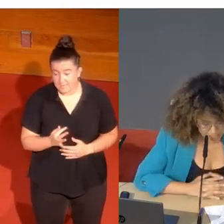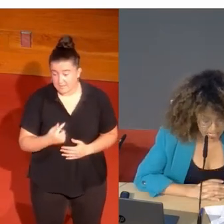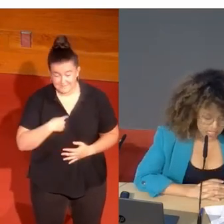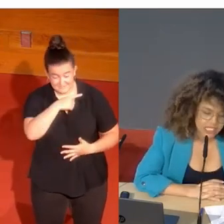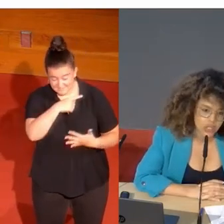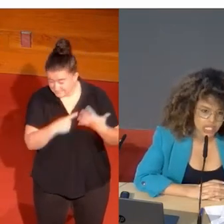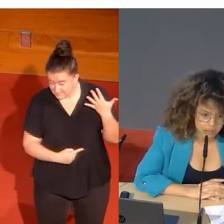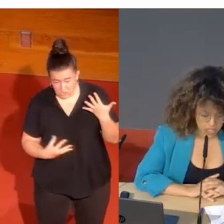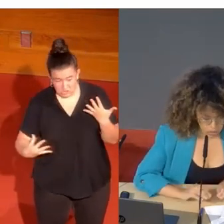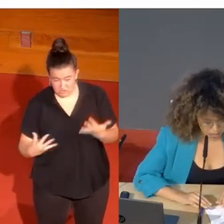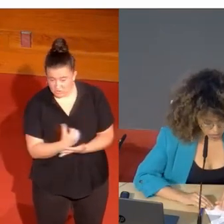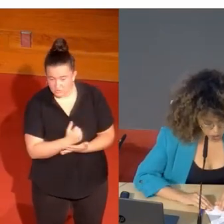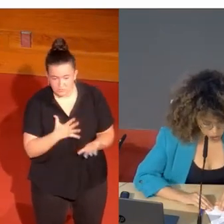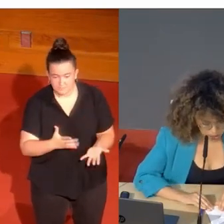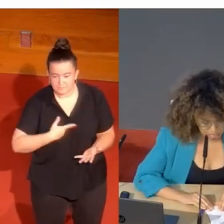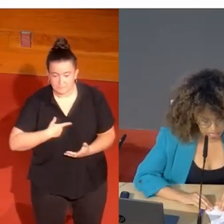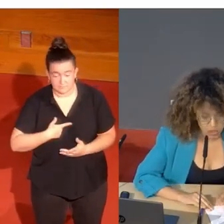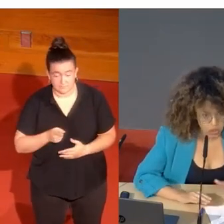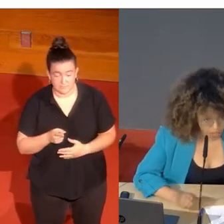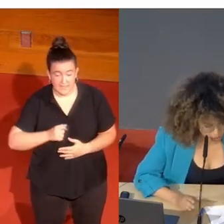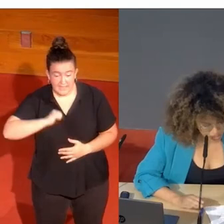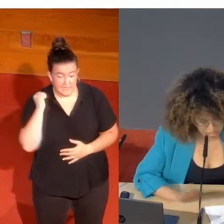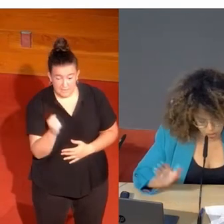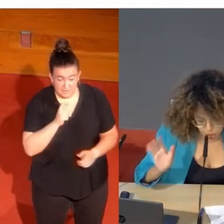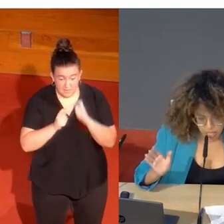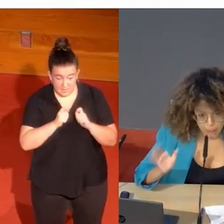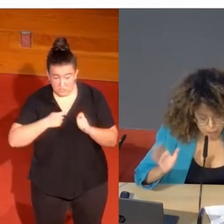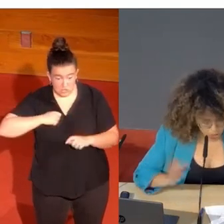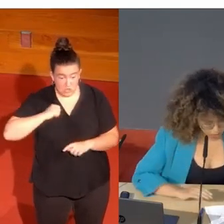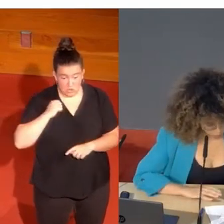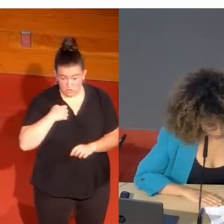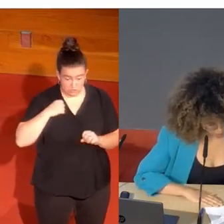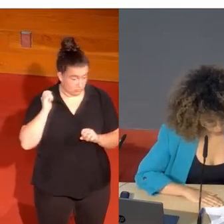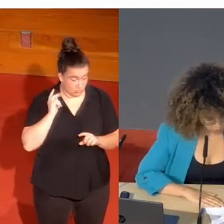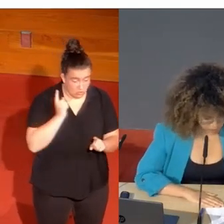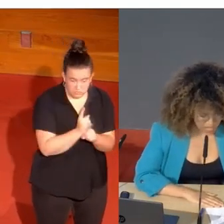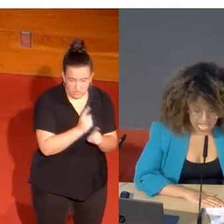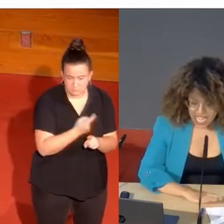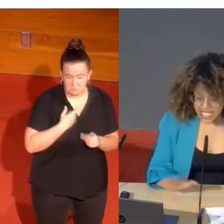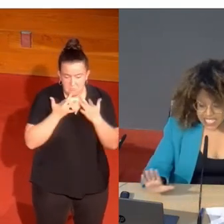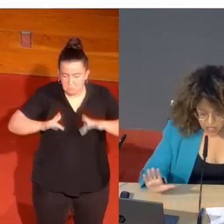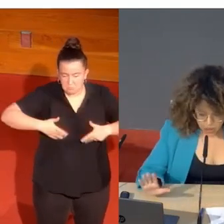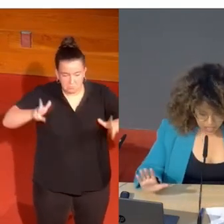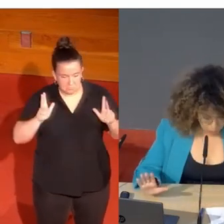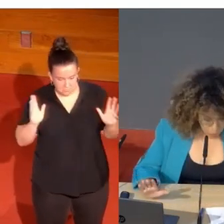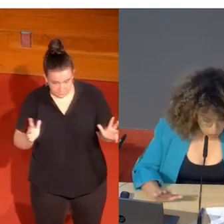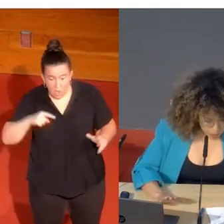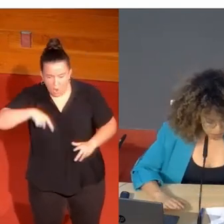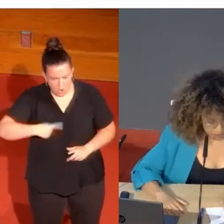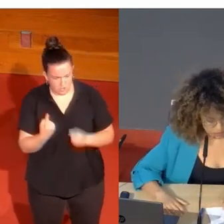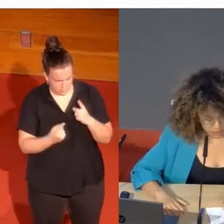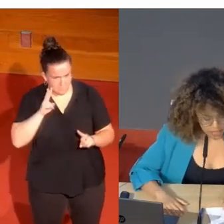sistemática de los crímenes cometidos contra los periodistas y hoy vamos a ver unos cuantos en esta zona